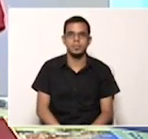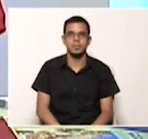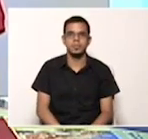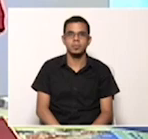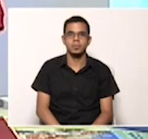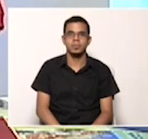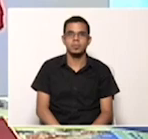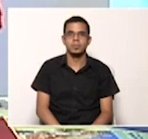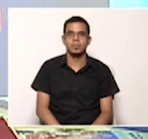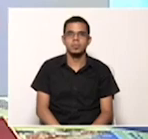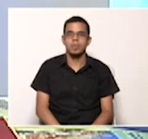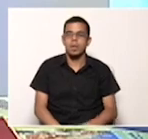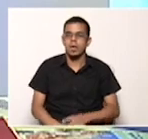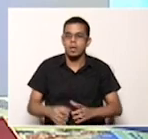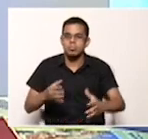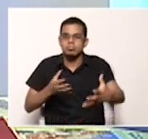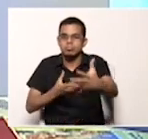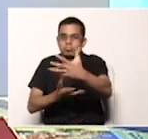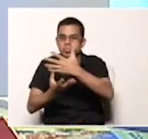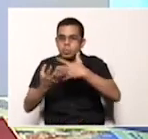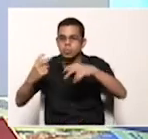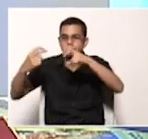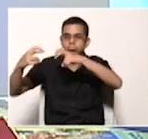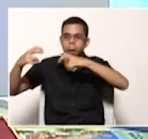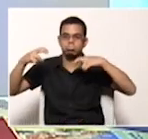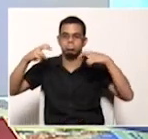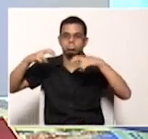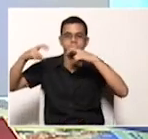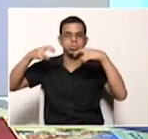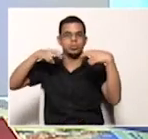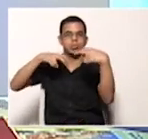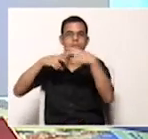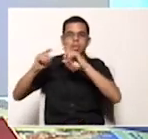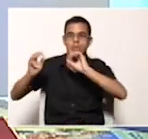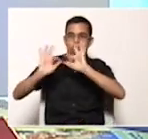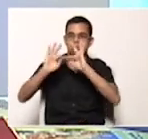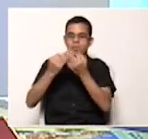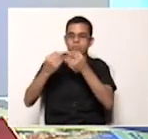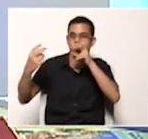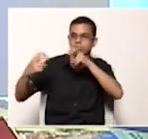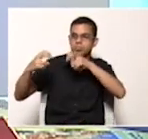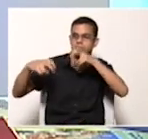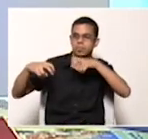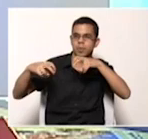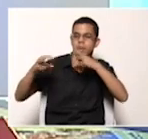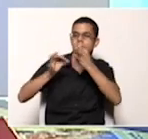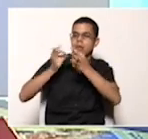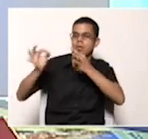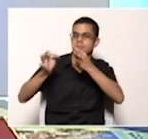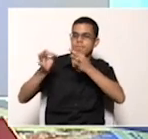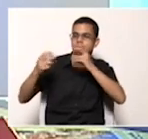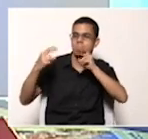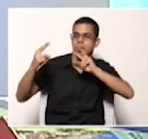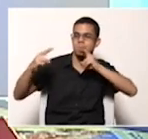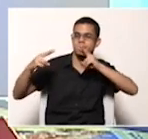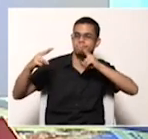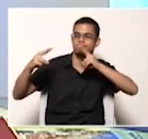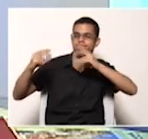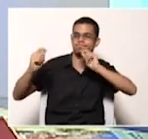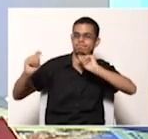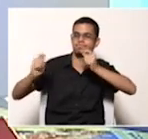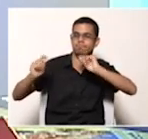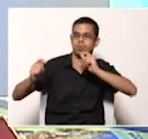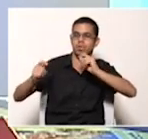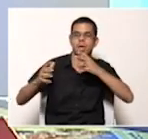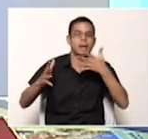es reunirnos en familia y conversar e identificar los problemas y por qué suceden. Luego